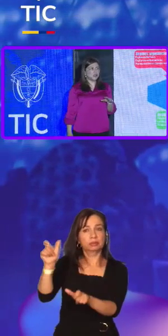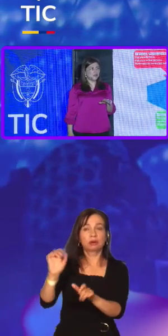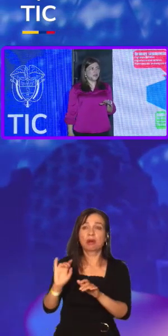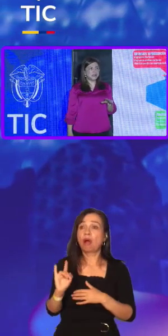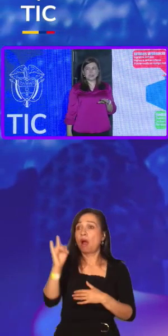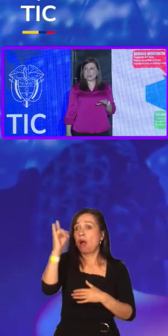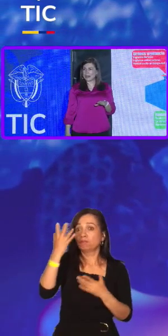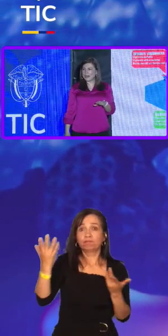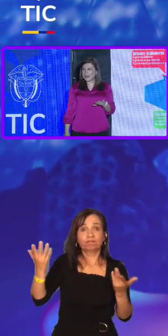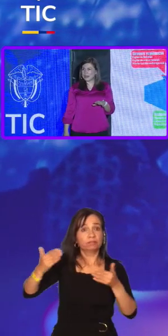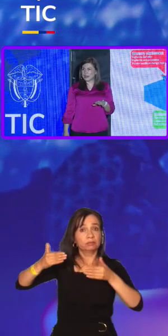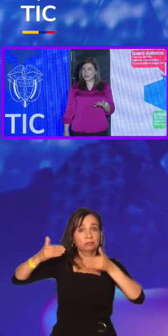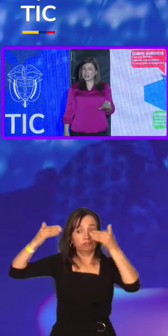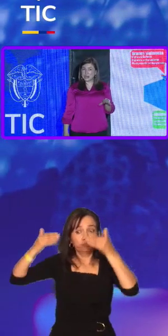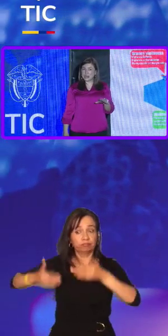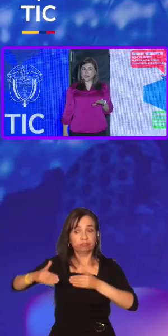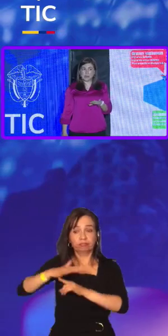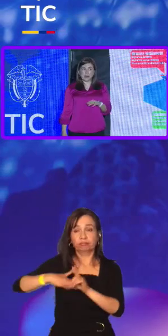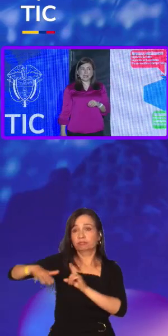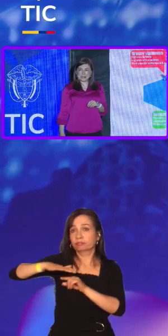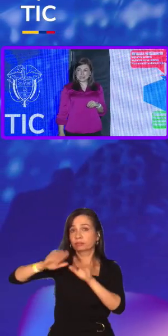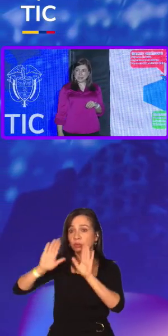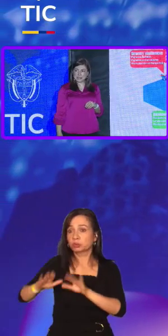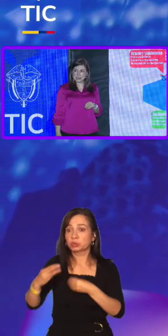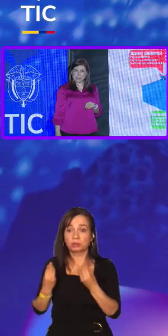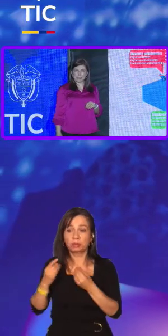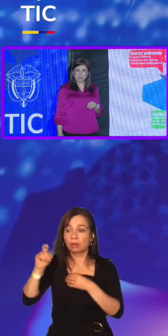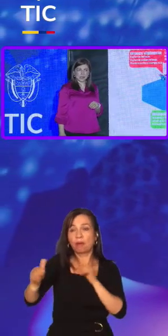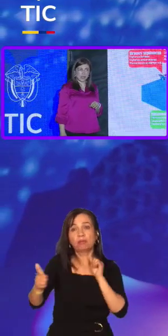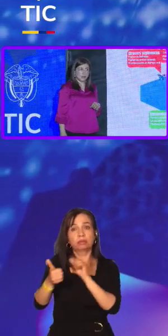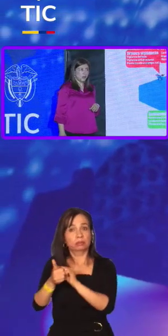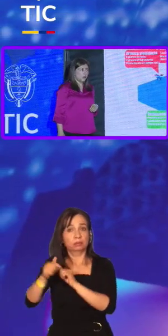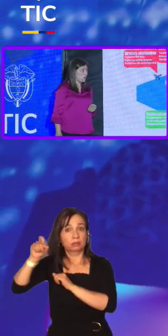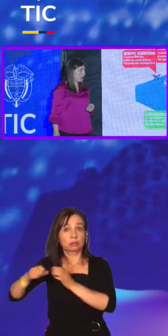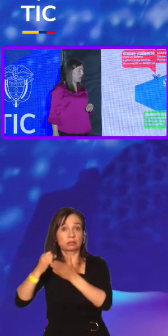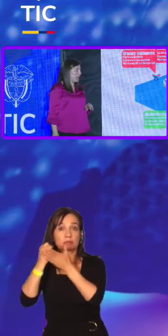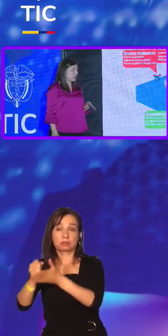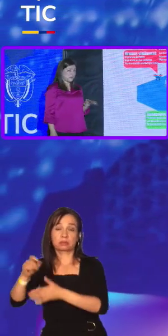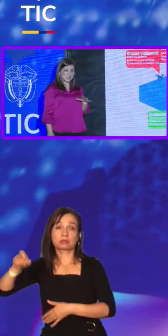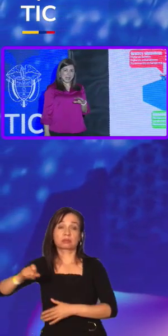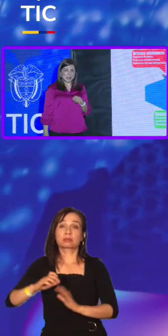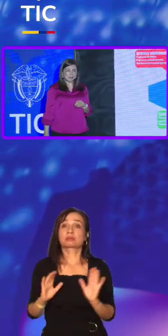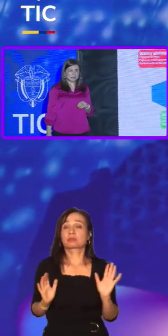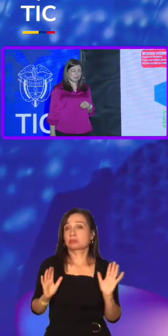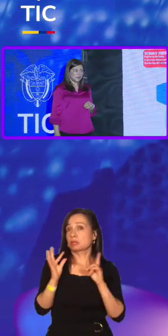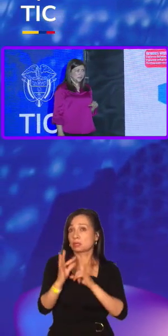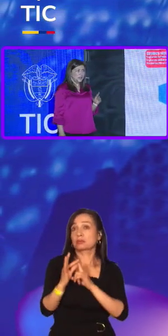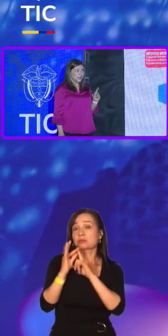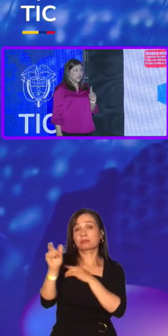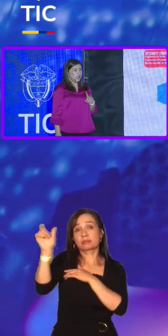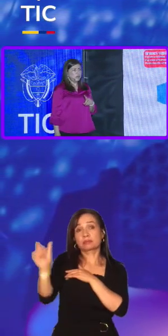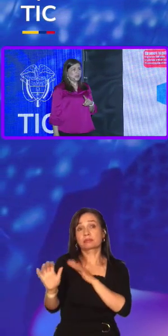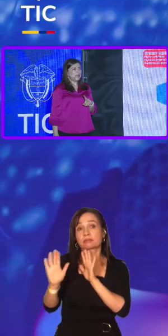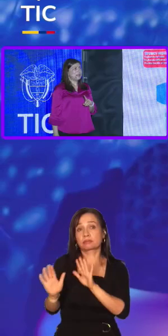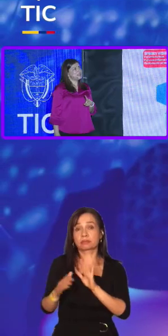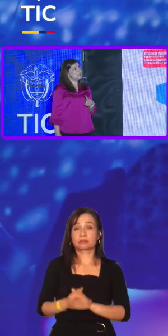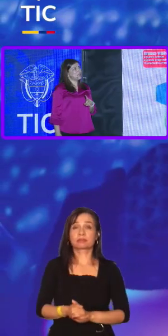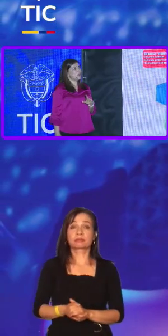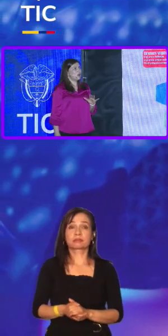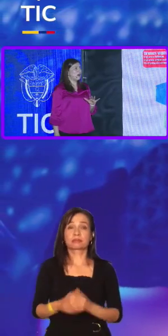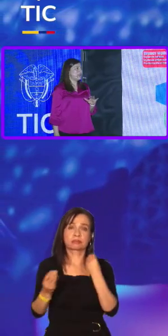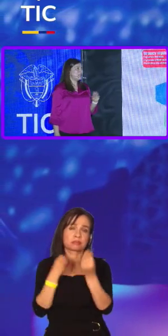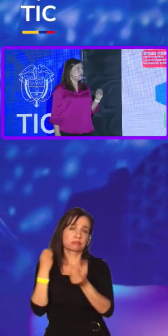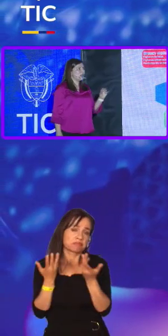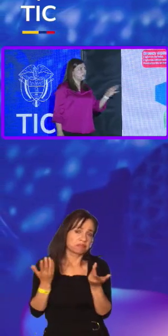con alguna condición física que requiere algún tipo de asistencia, ¿verdad?, especial. Y